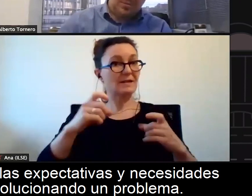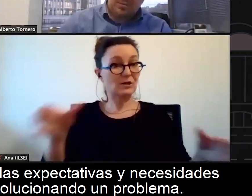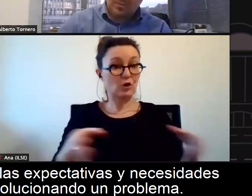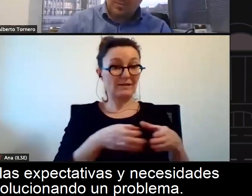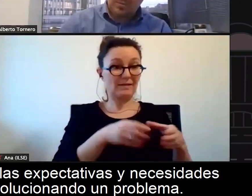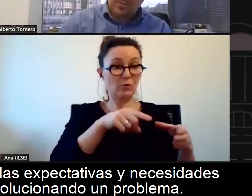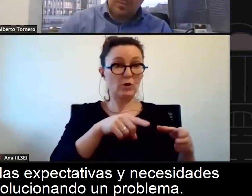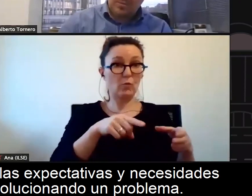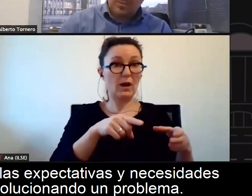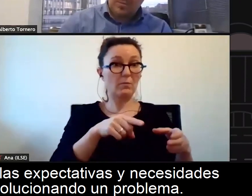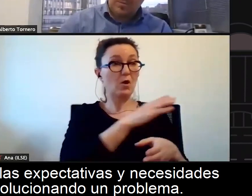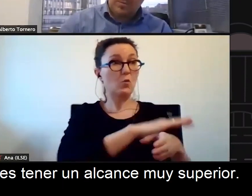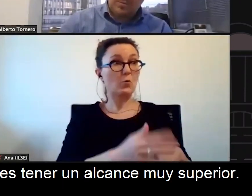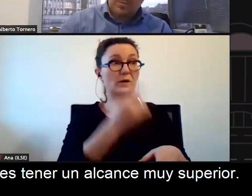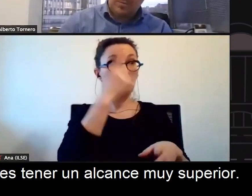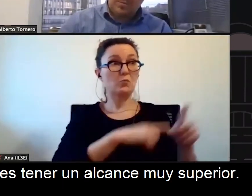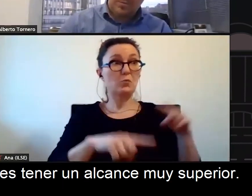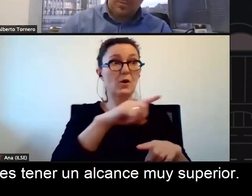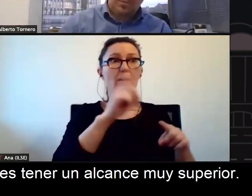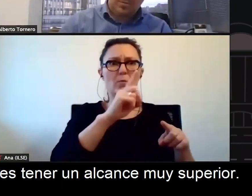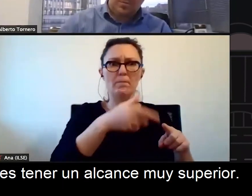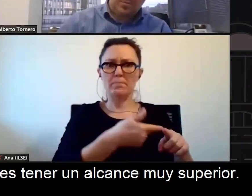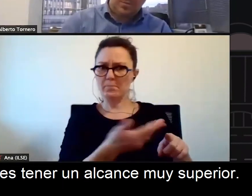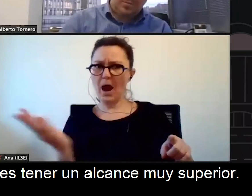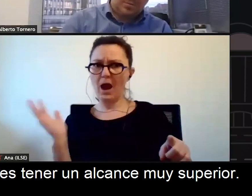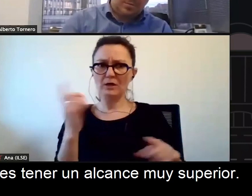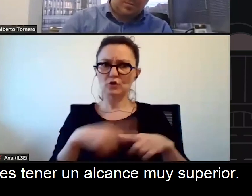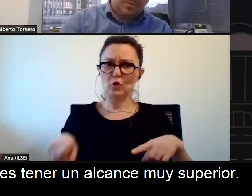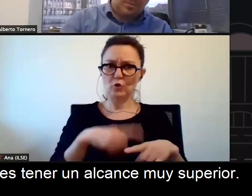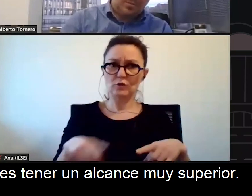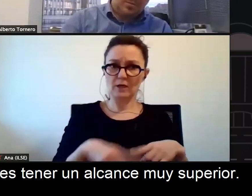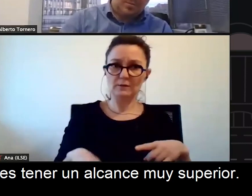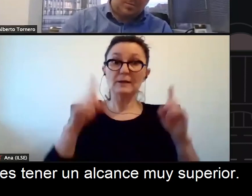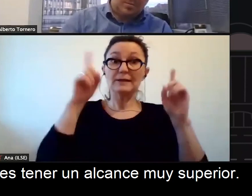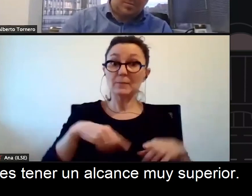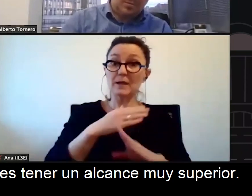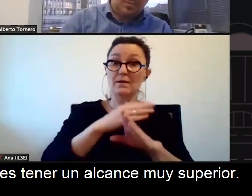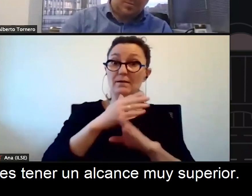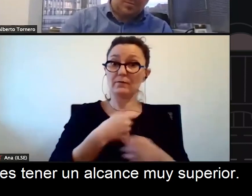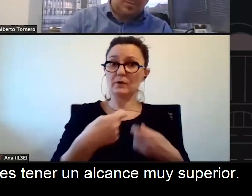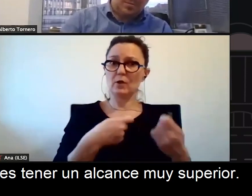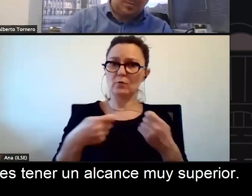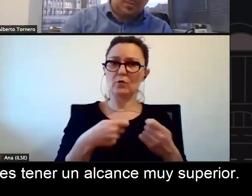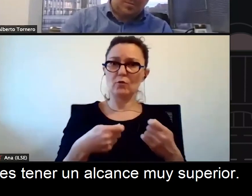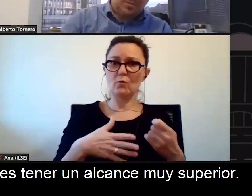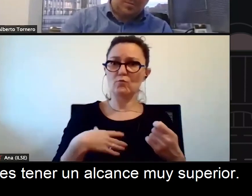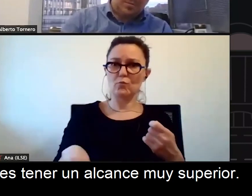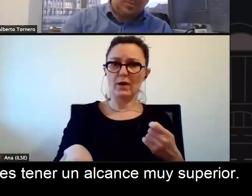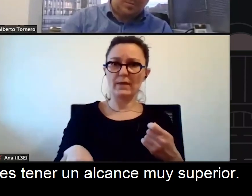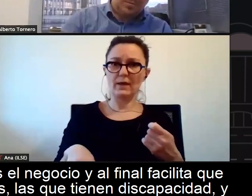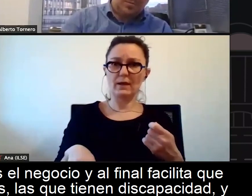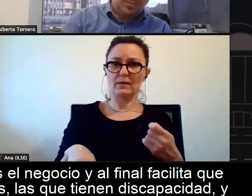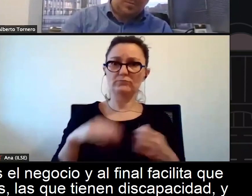estás, digamos, solucionando un problema, y a la vez a nivel de negocio puedes tener un alcance muy superior. Con lo cual